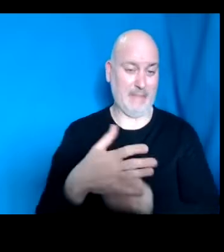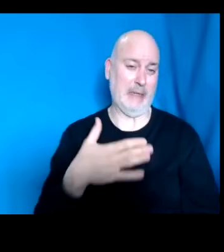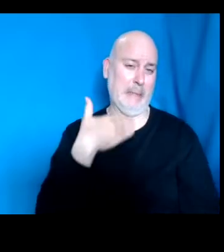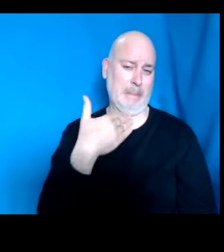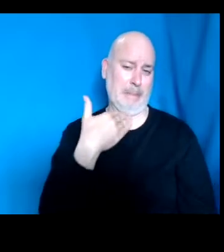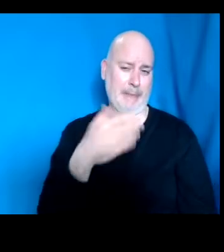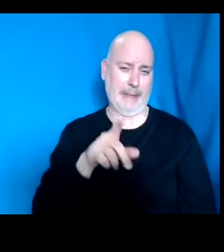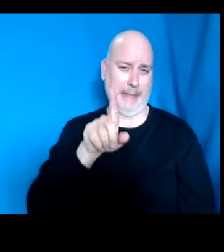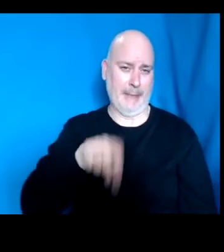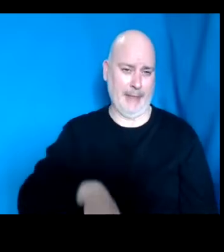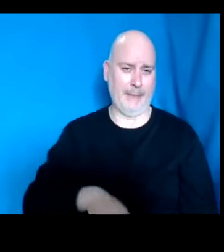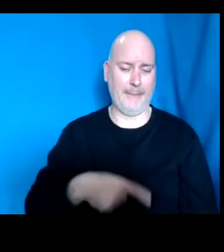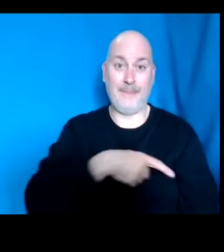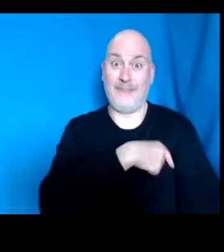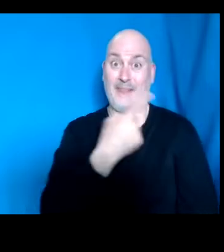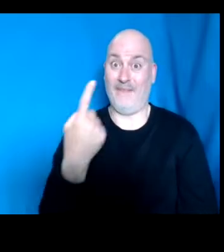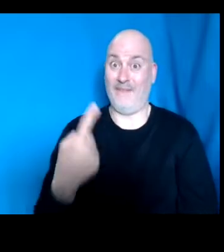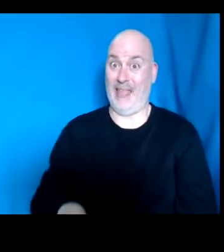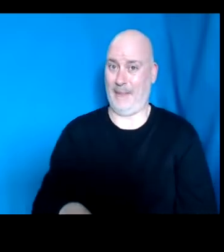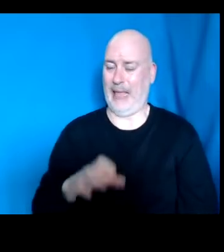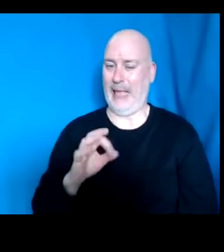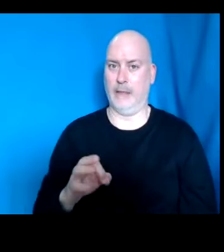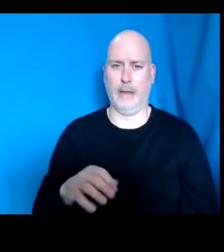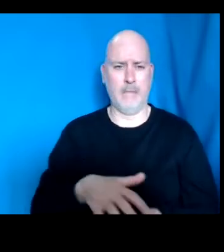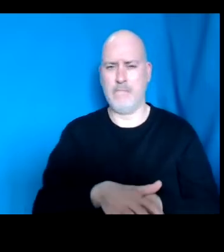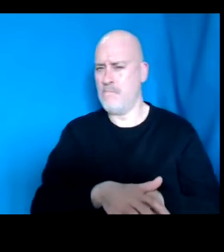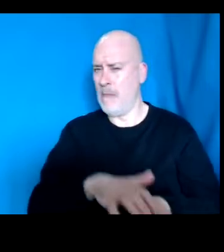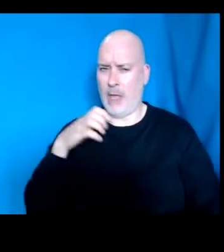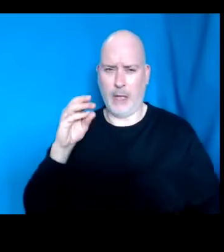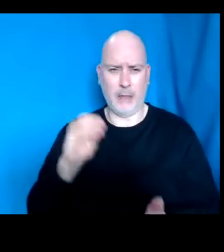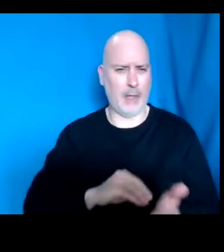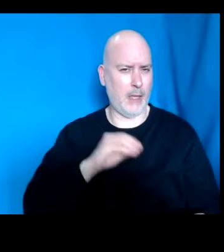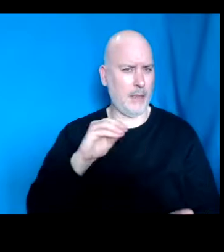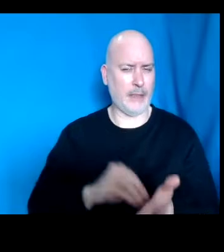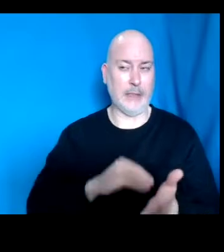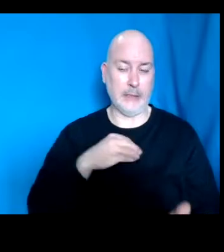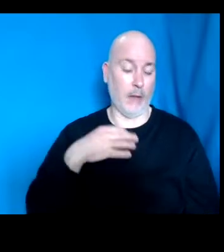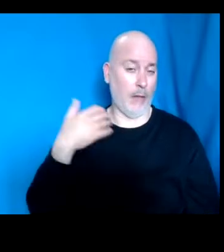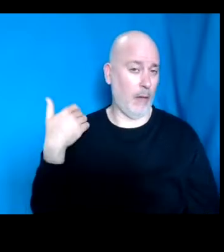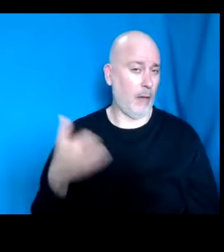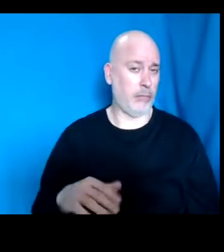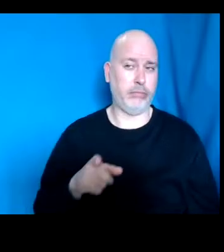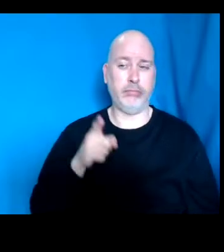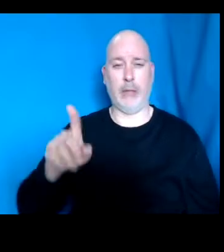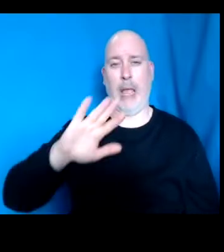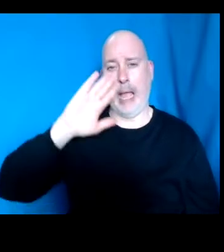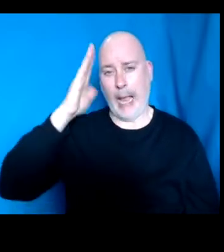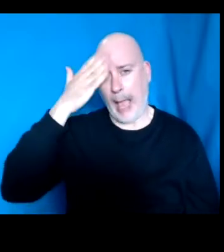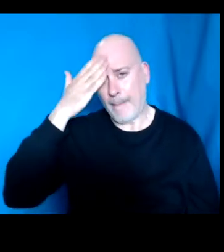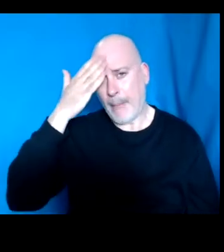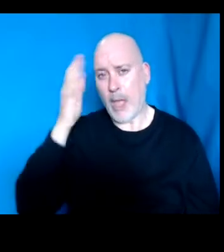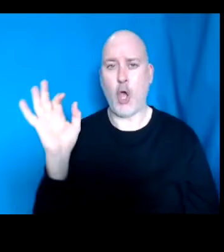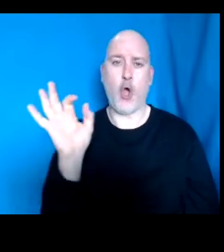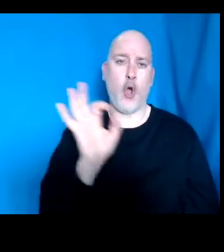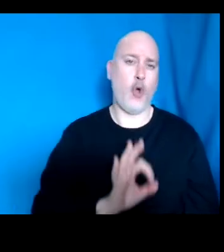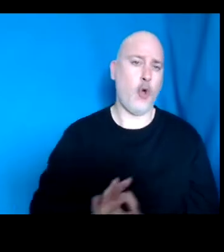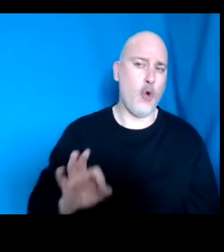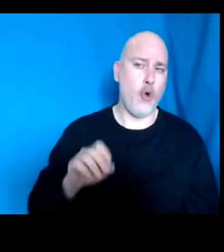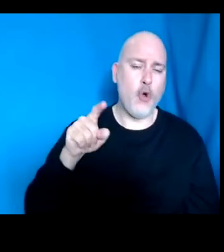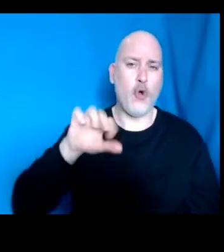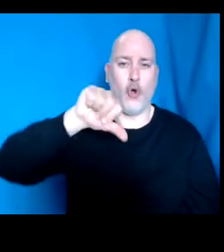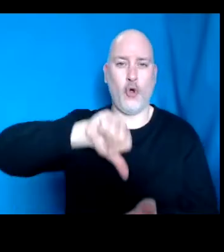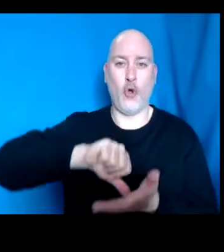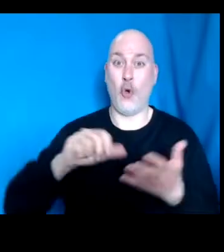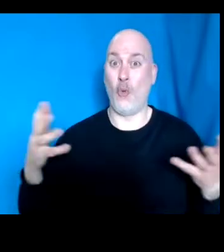la fiebre es uno de los motivos de consulta más habitual, tanto en los centros de atención primaria como en los centros de